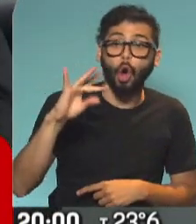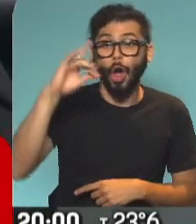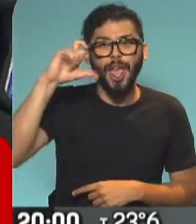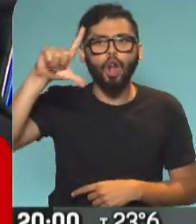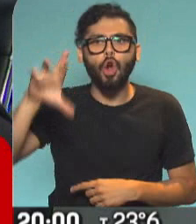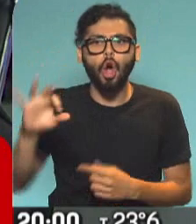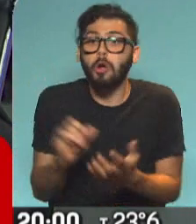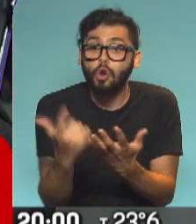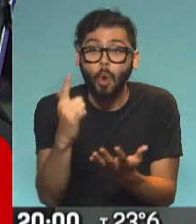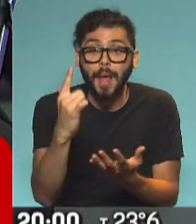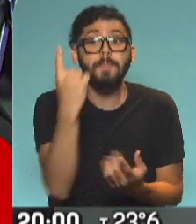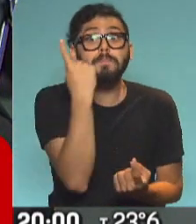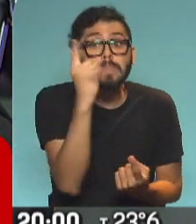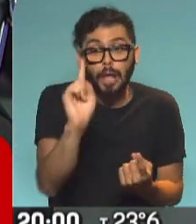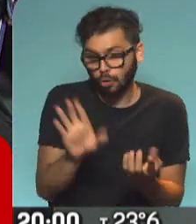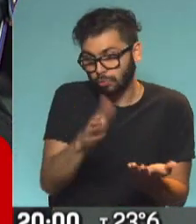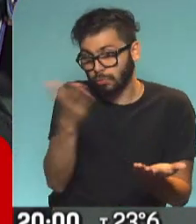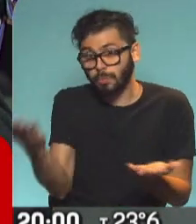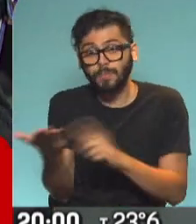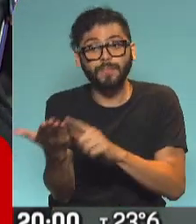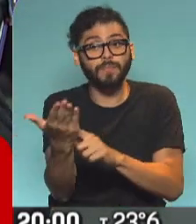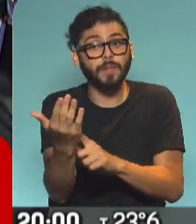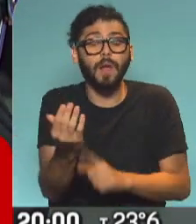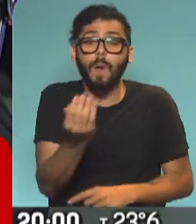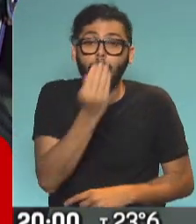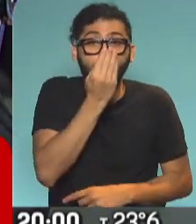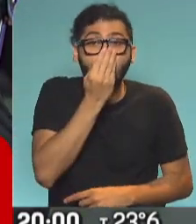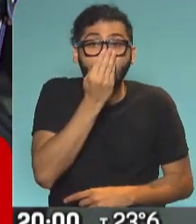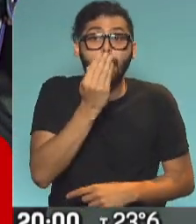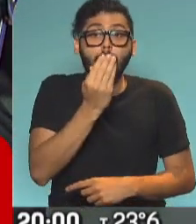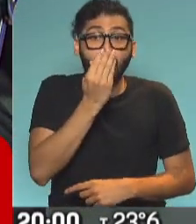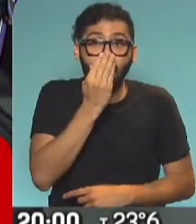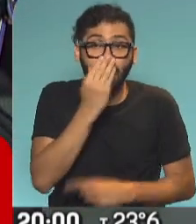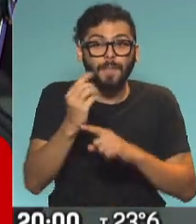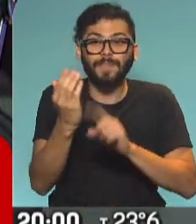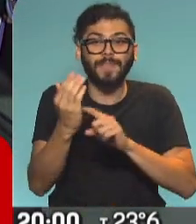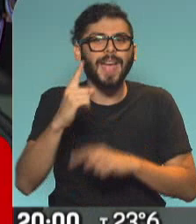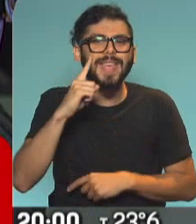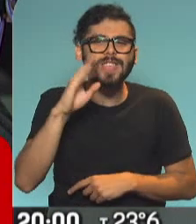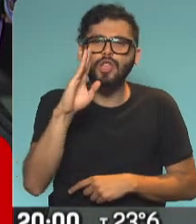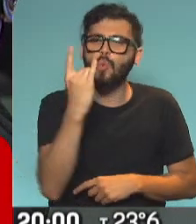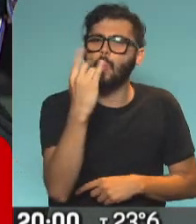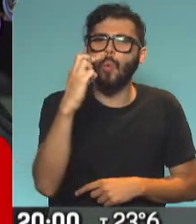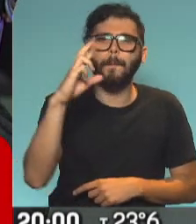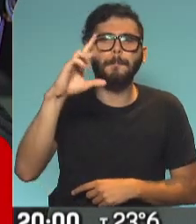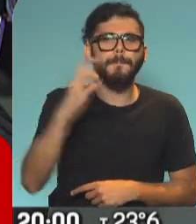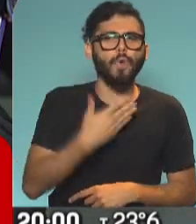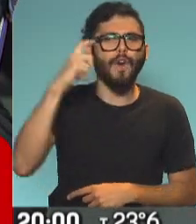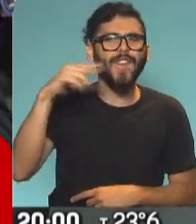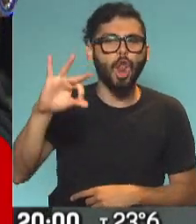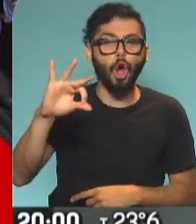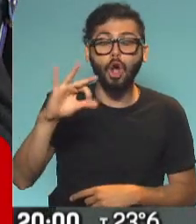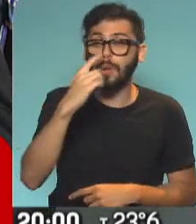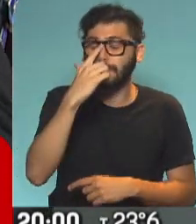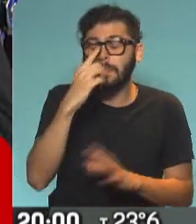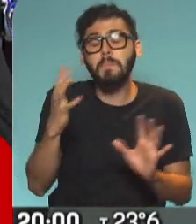el ibuprofeno que le dieron, me parece, dentro de todo, no lo ideal. El pedido